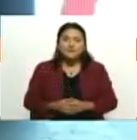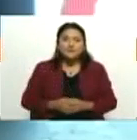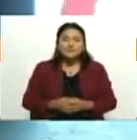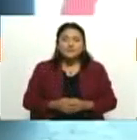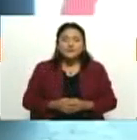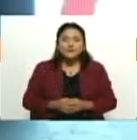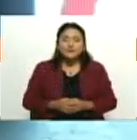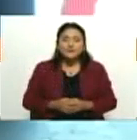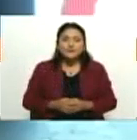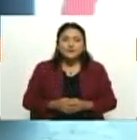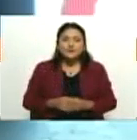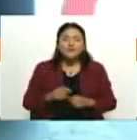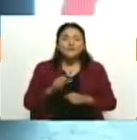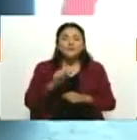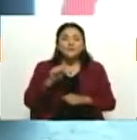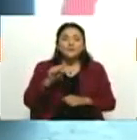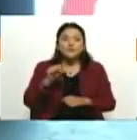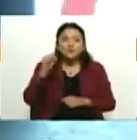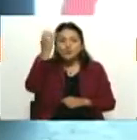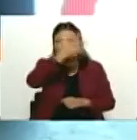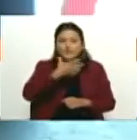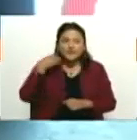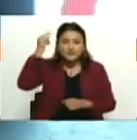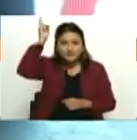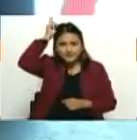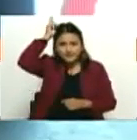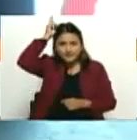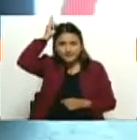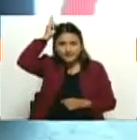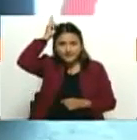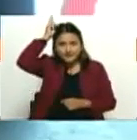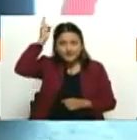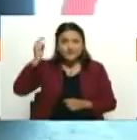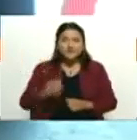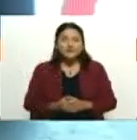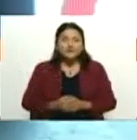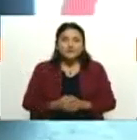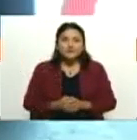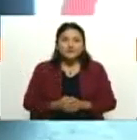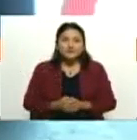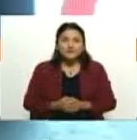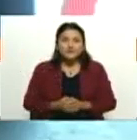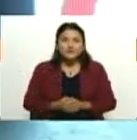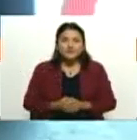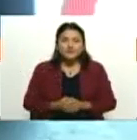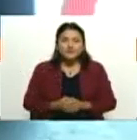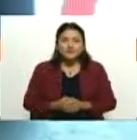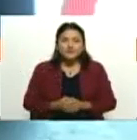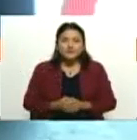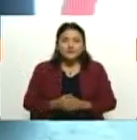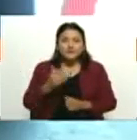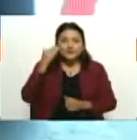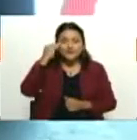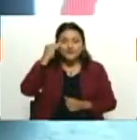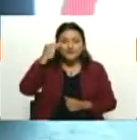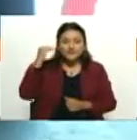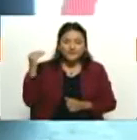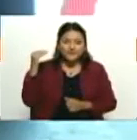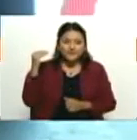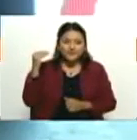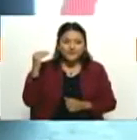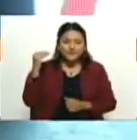de Surinam, de la República Popular Democrática de Corea, presente,